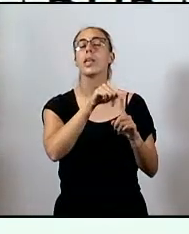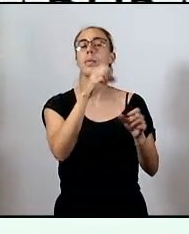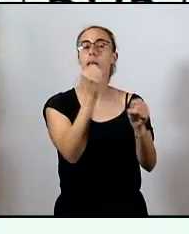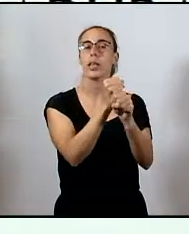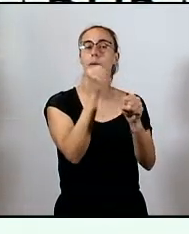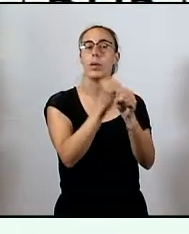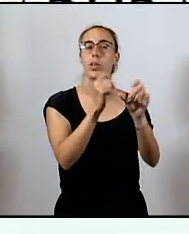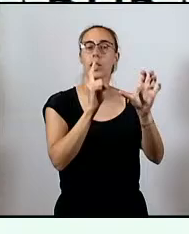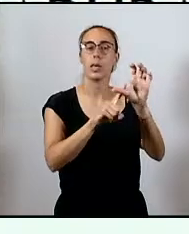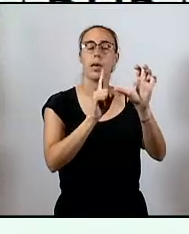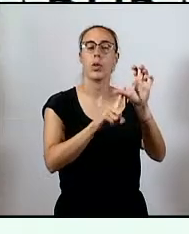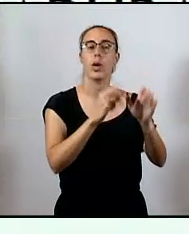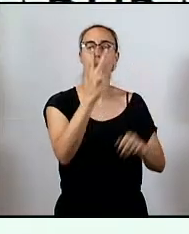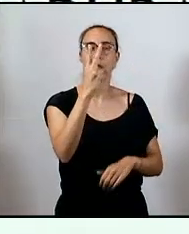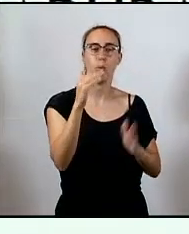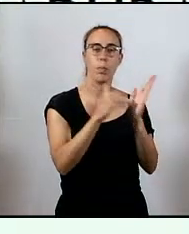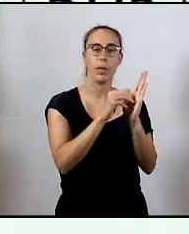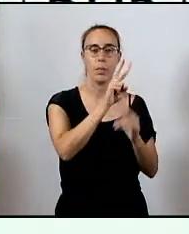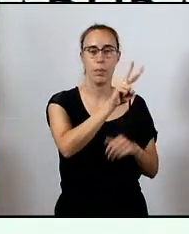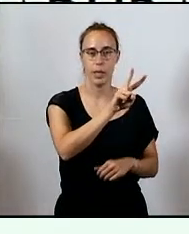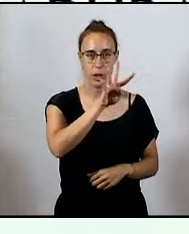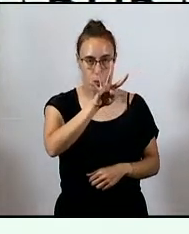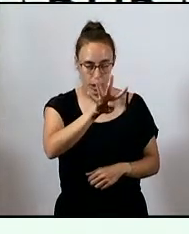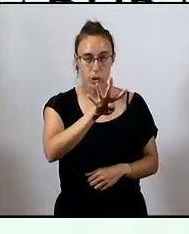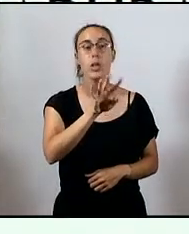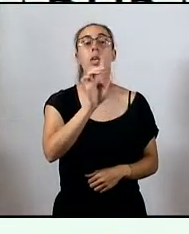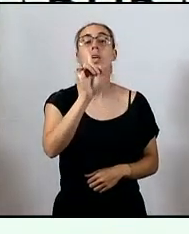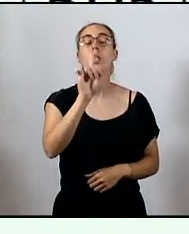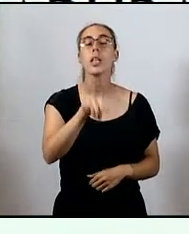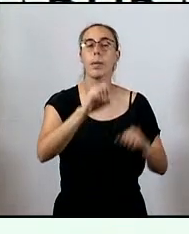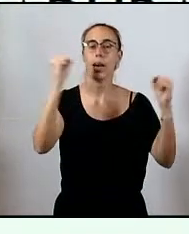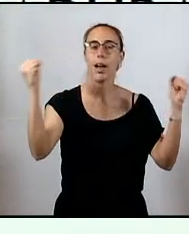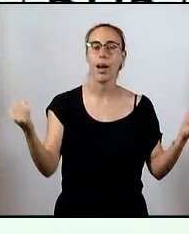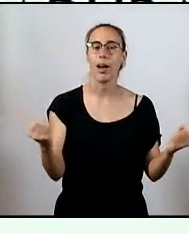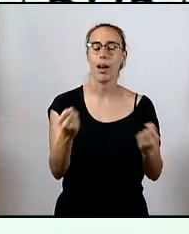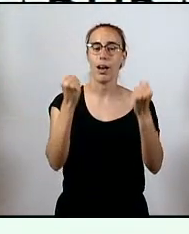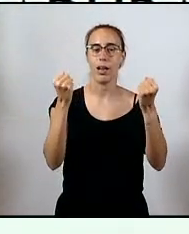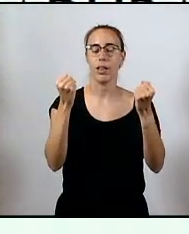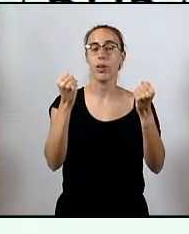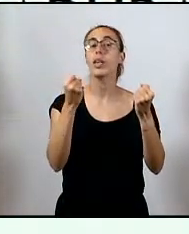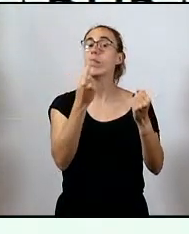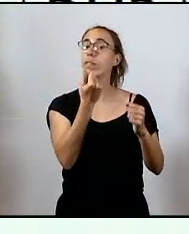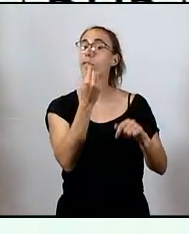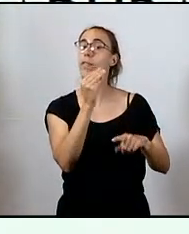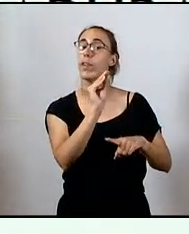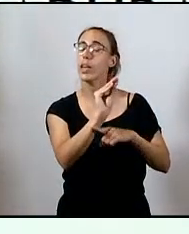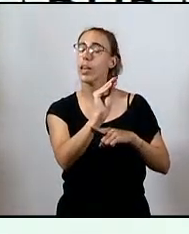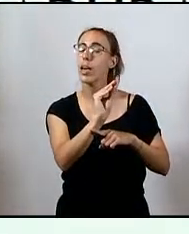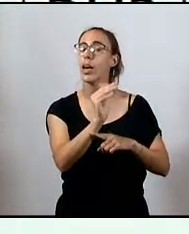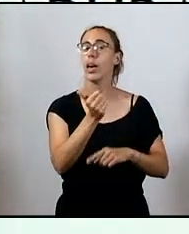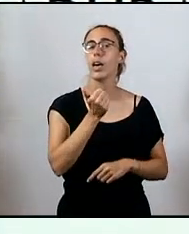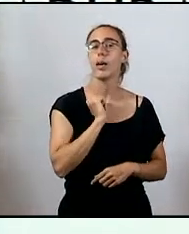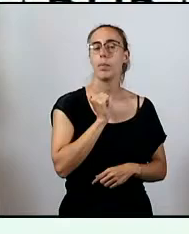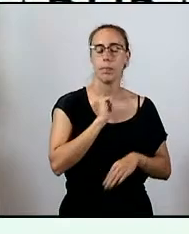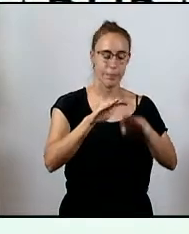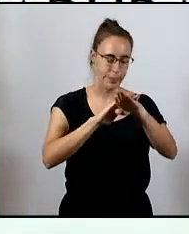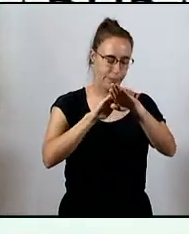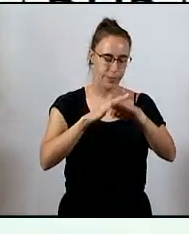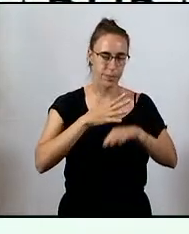Extremadura en 2024 y con las acciones que se financiarán se podrán beneficiar. Disculpad.